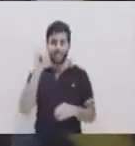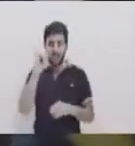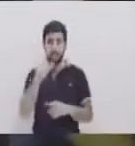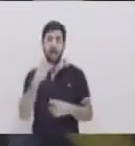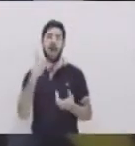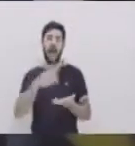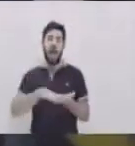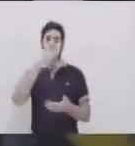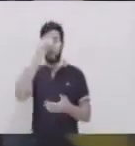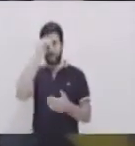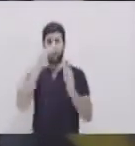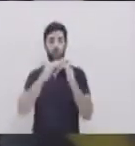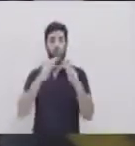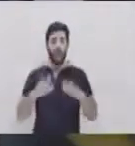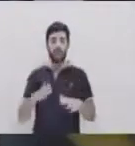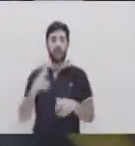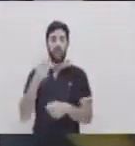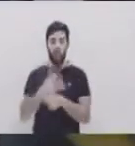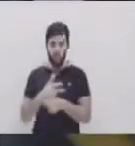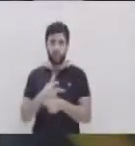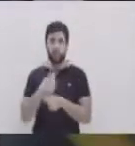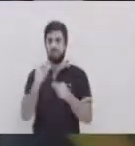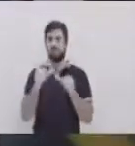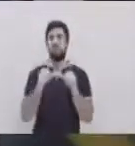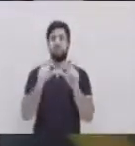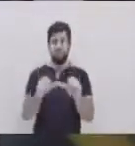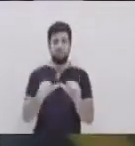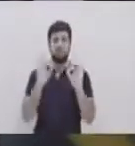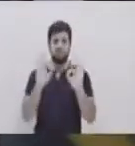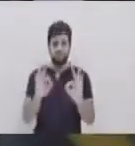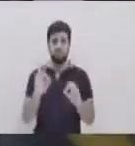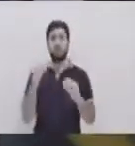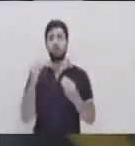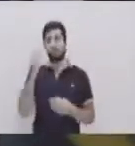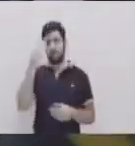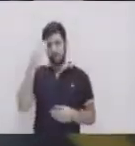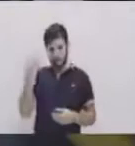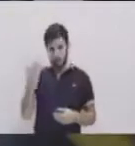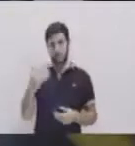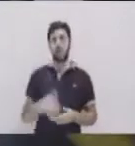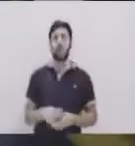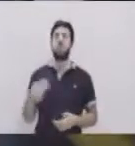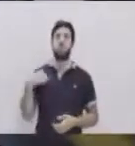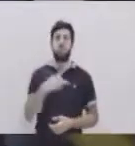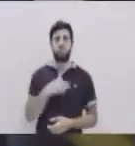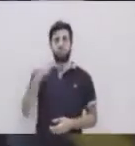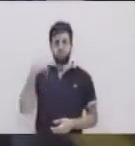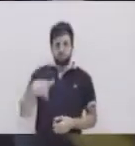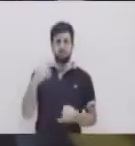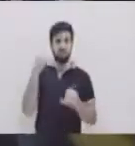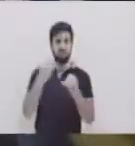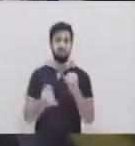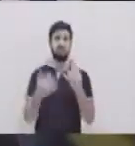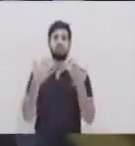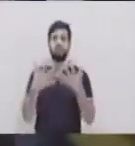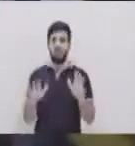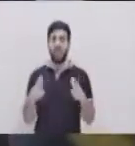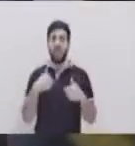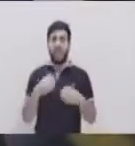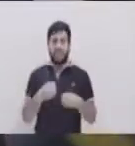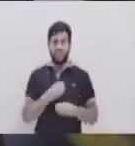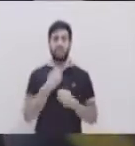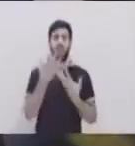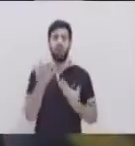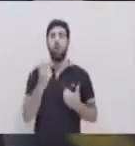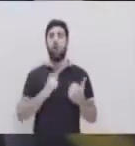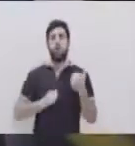pues poder compartir lo que han hecho y lo que hemos hecho nosotros también acá, ¿verdad, Flor? Muchísimas gracias. Es así como llegamos al final del segmento de expresión artística